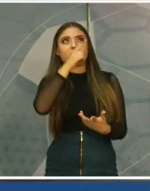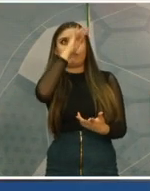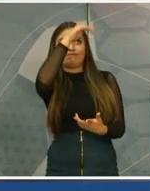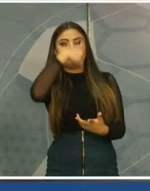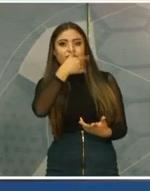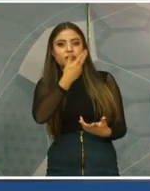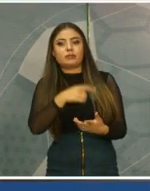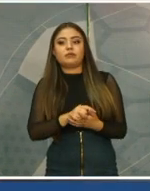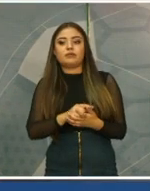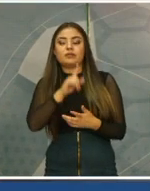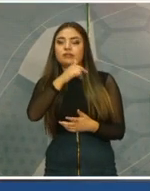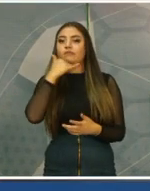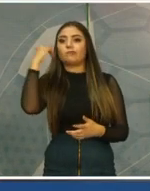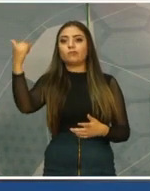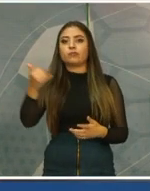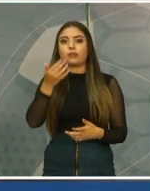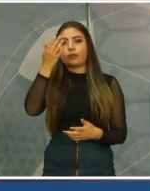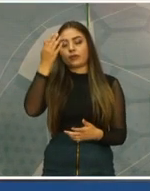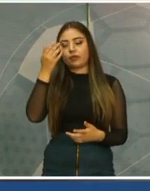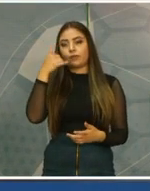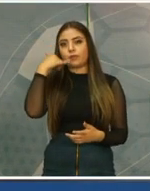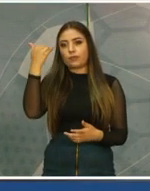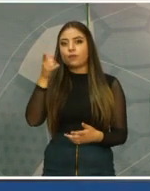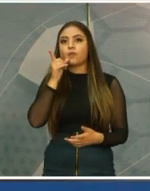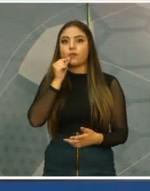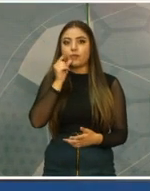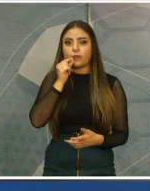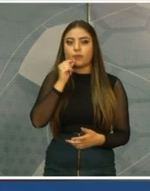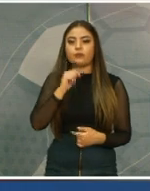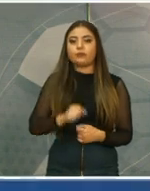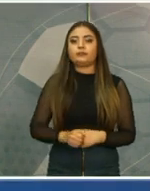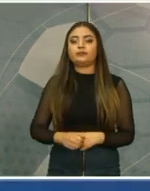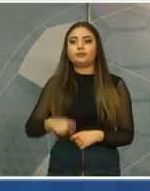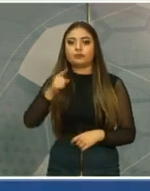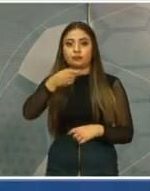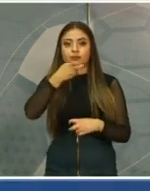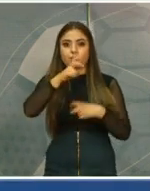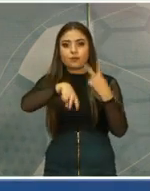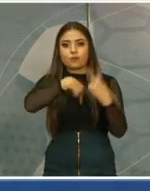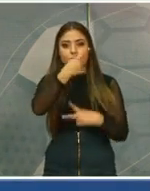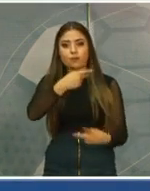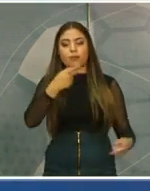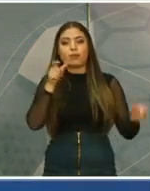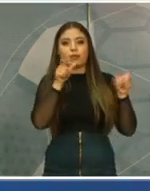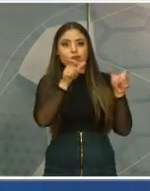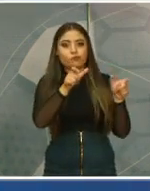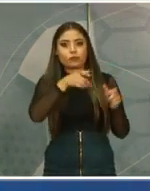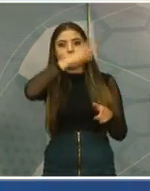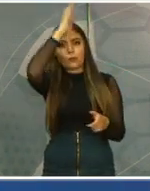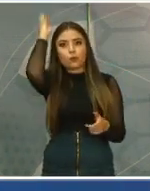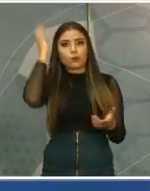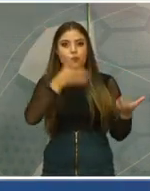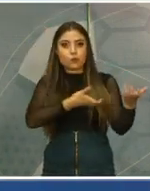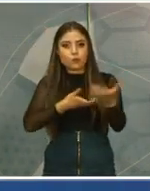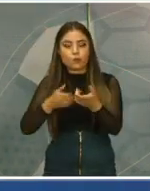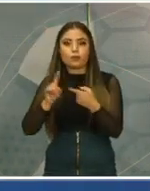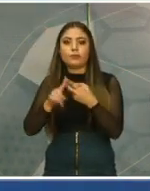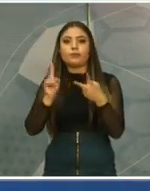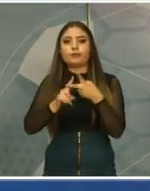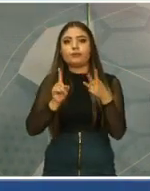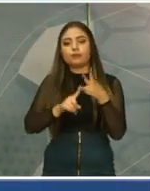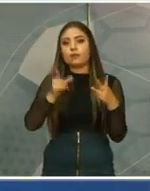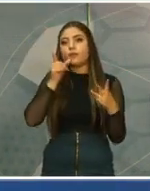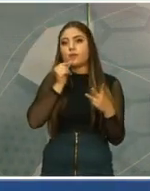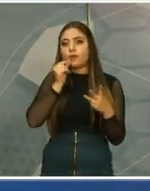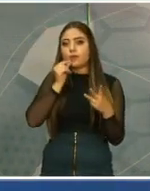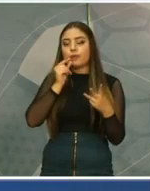emergencia 911. A este lugar llegaron elementos de protección civil y bomberos, así como efectivos de la policía municipal. Sin